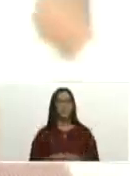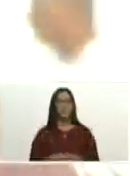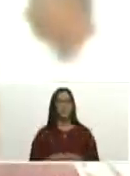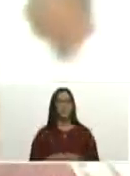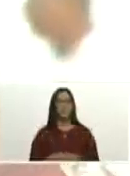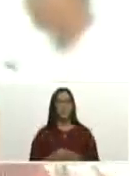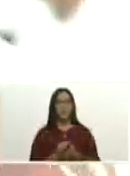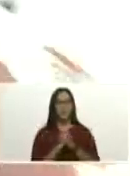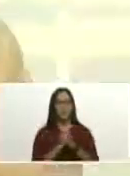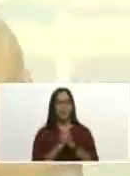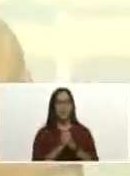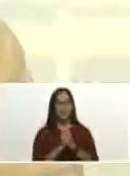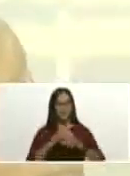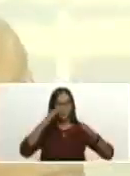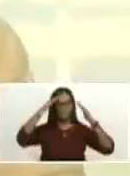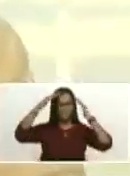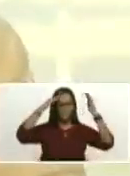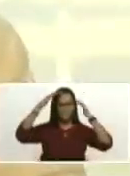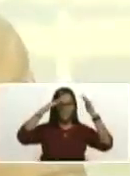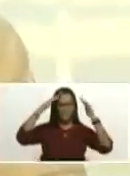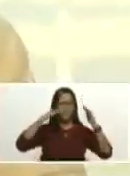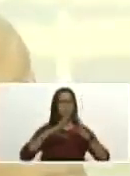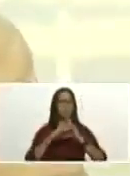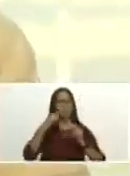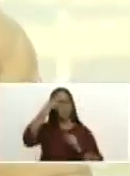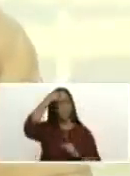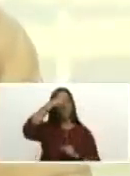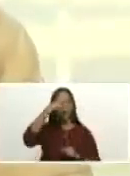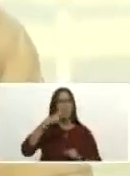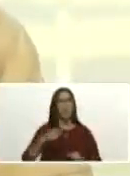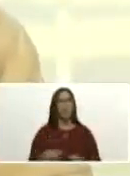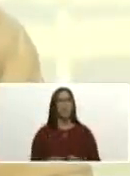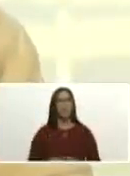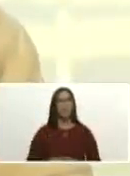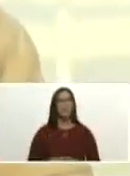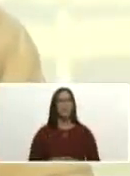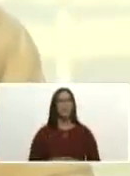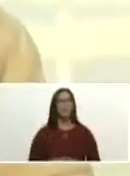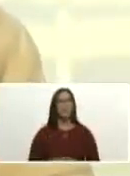Requena, mi saludo, saludo a todo el pueblo.